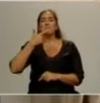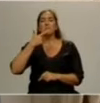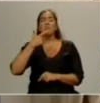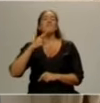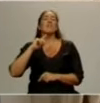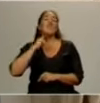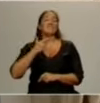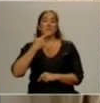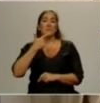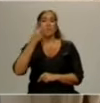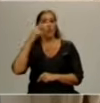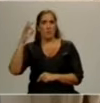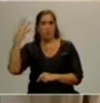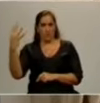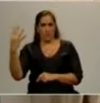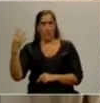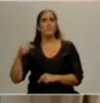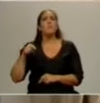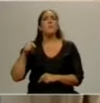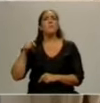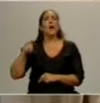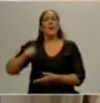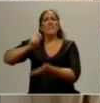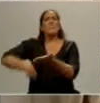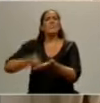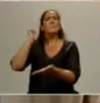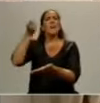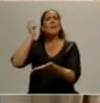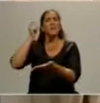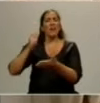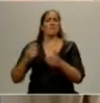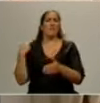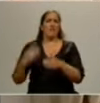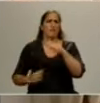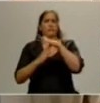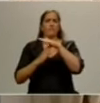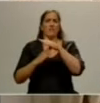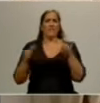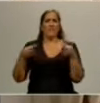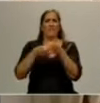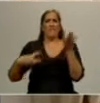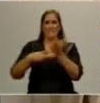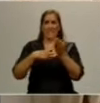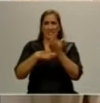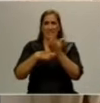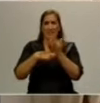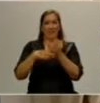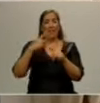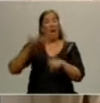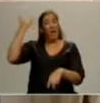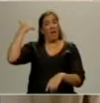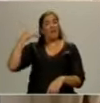2004, firmada por el Procurador General de la Nación, sustituto